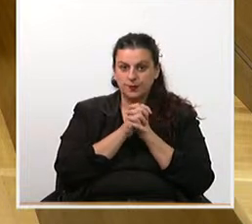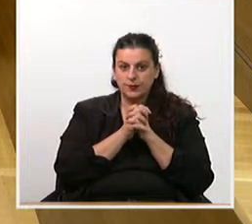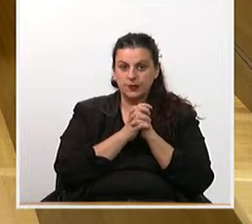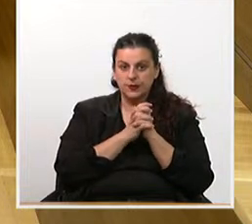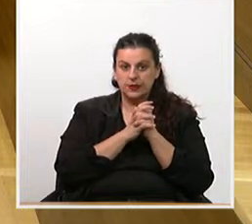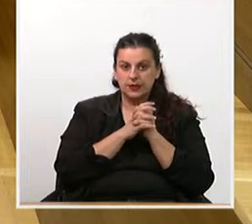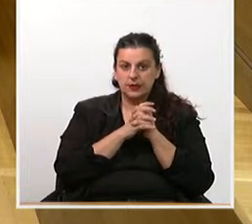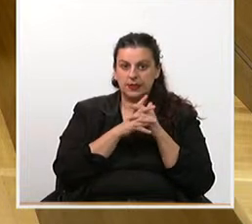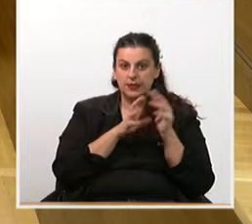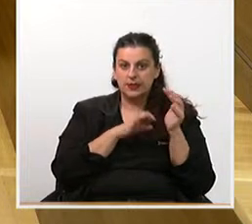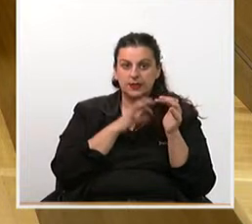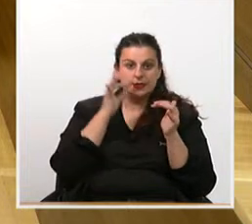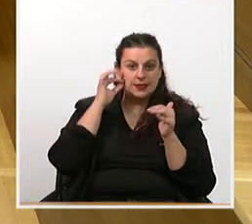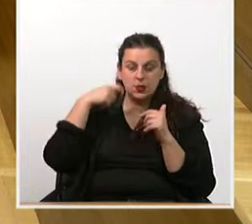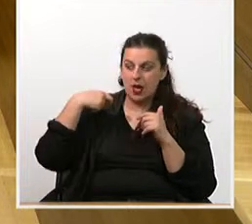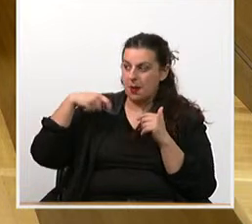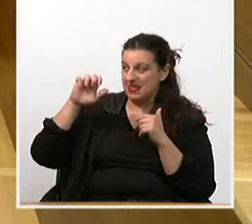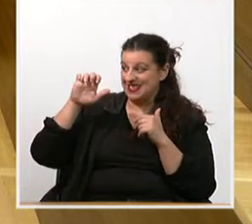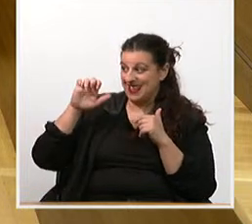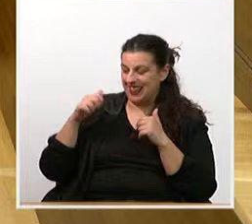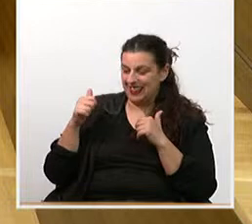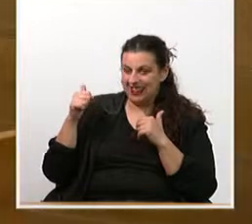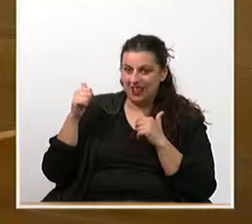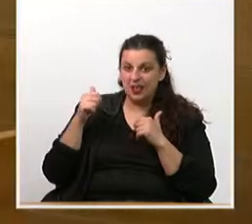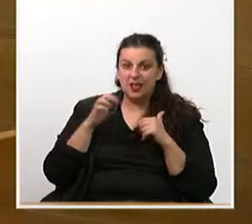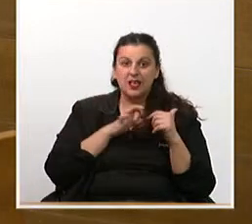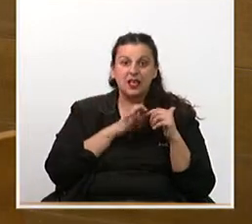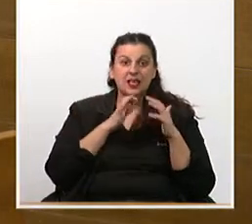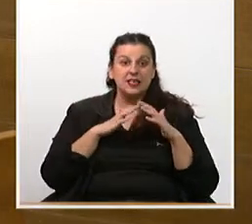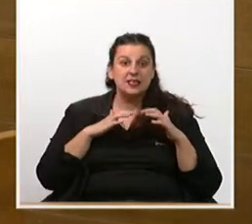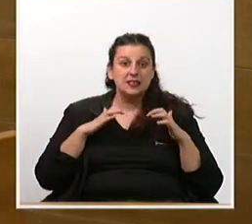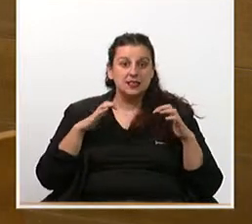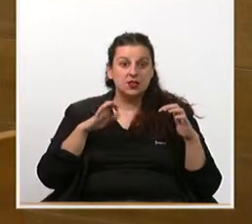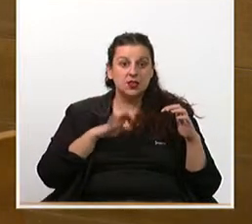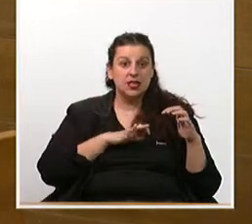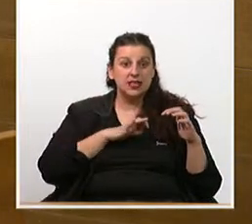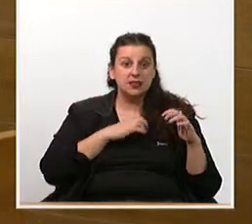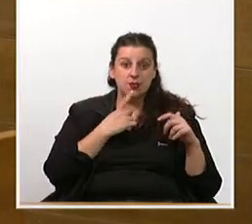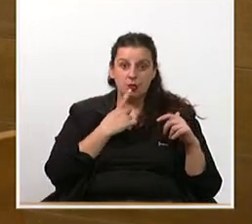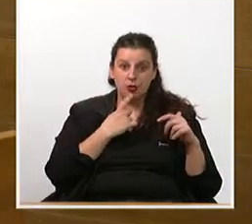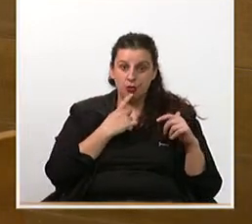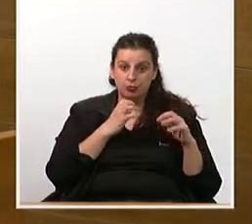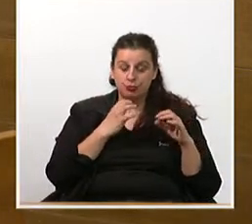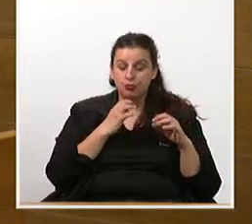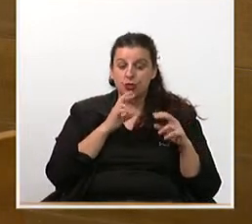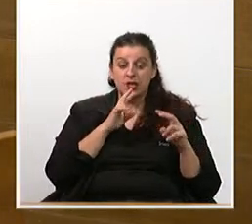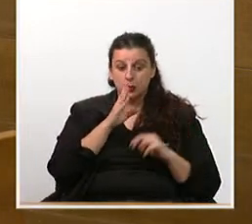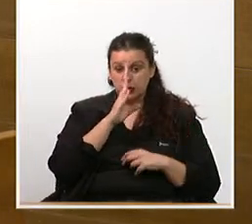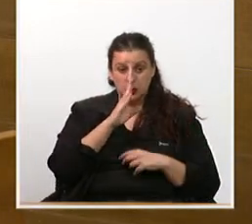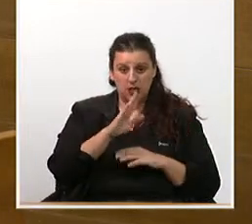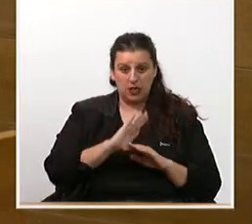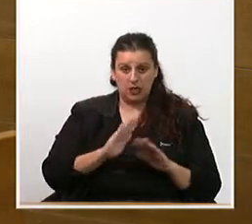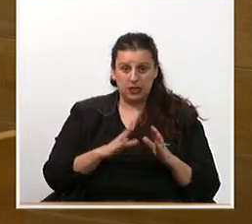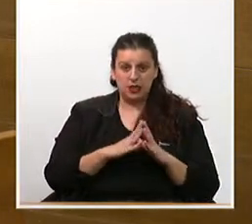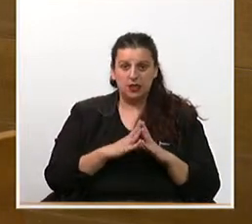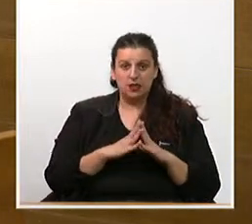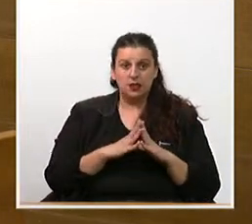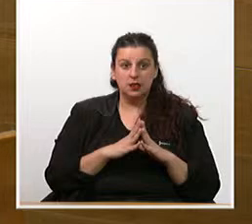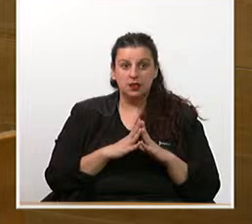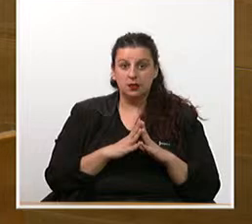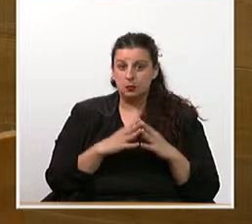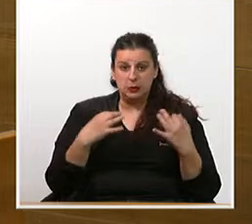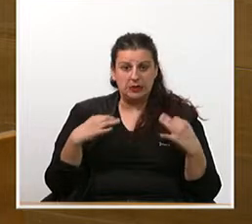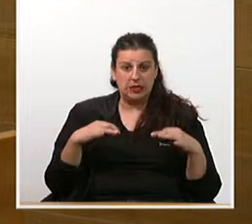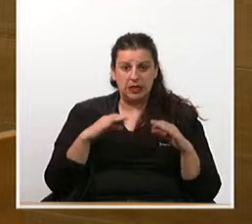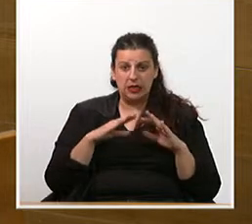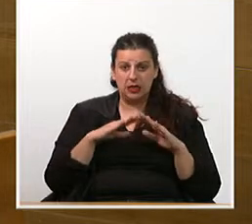señora presidente señorías señor roch una respuesta muy directa esto es sencillísimo